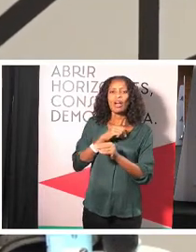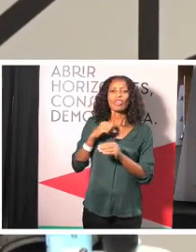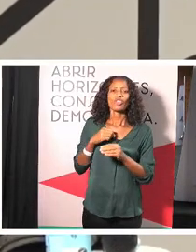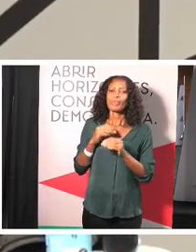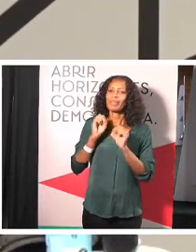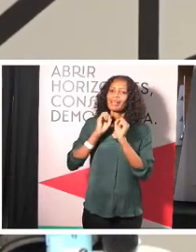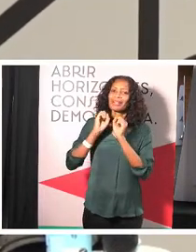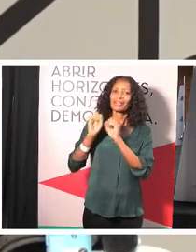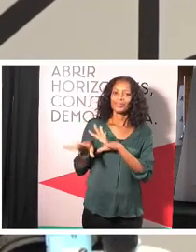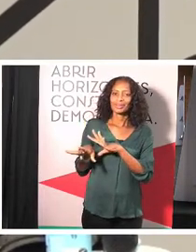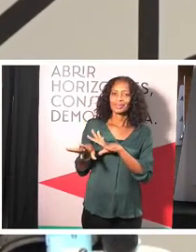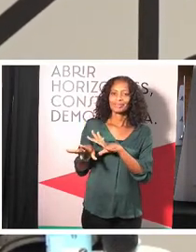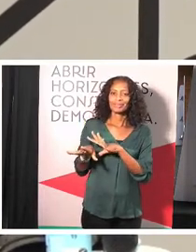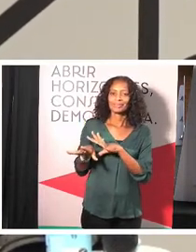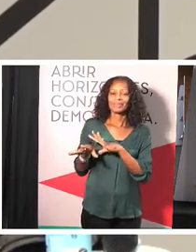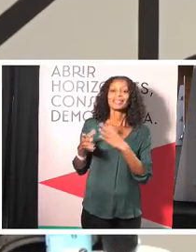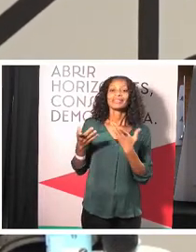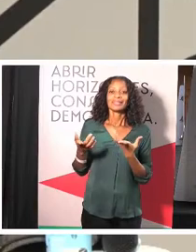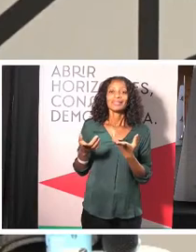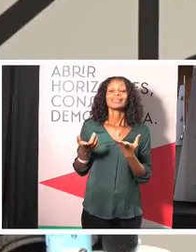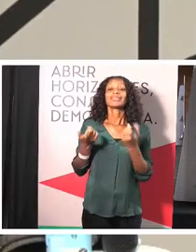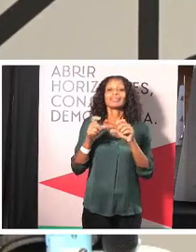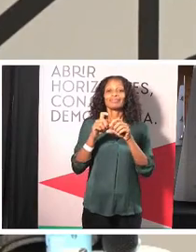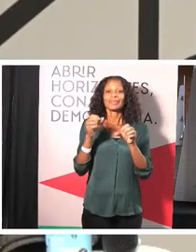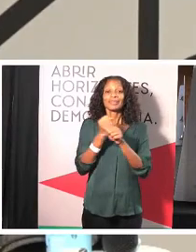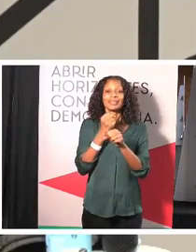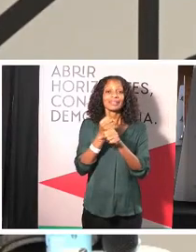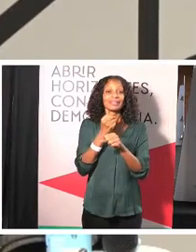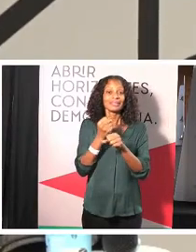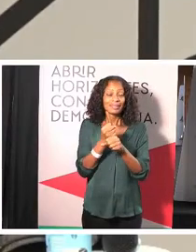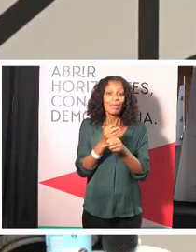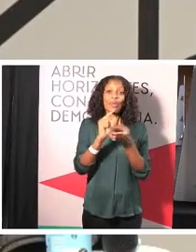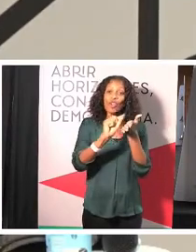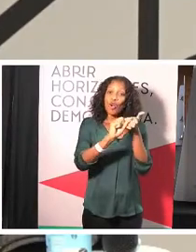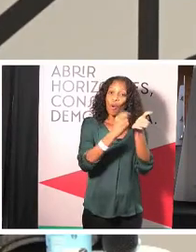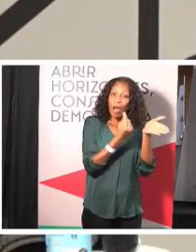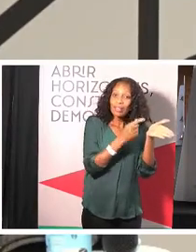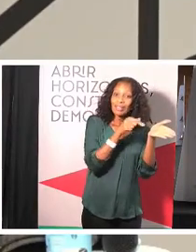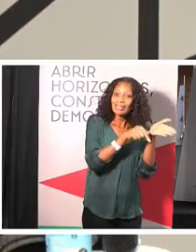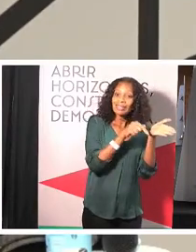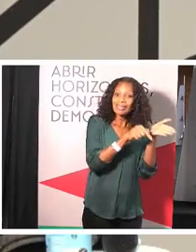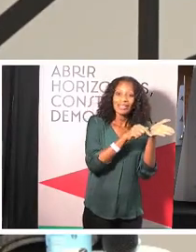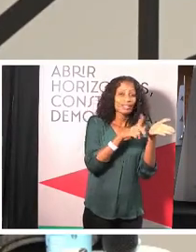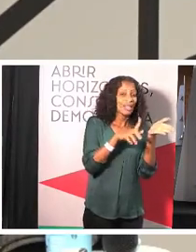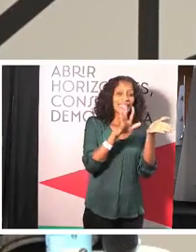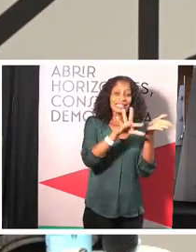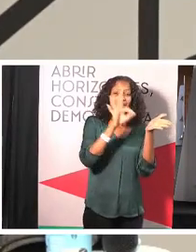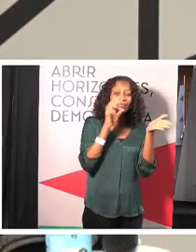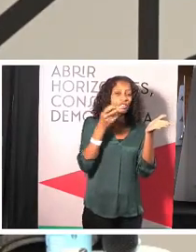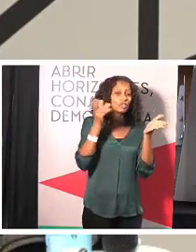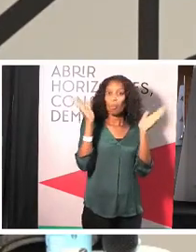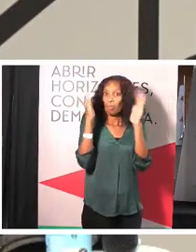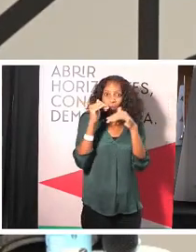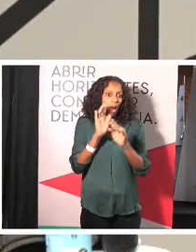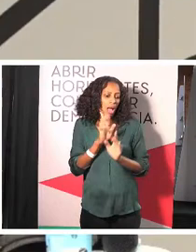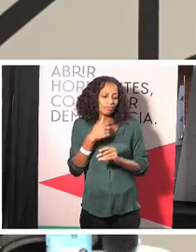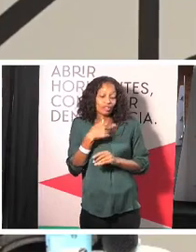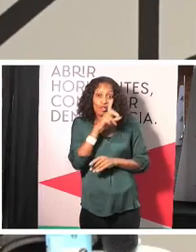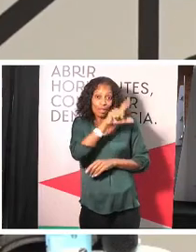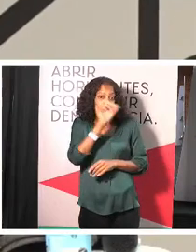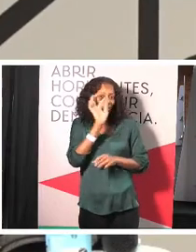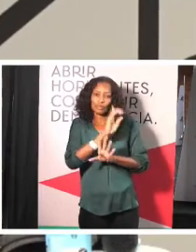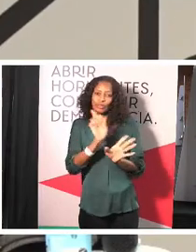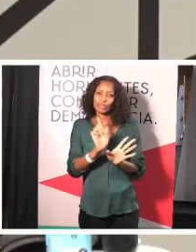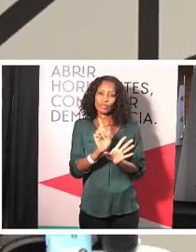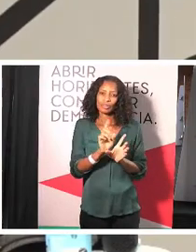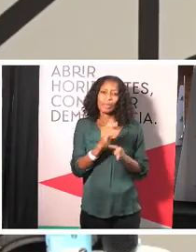trabajador, por cuenta ajena, no toma sus decisiones en el trabajo. Es decir, cuando entra por la puerta de la fábrica, deja fuera su condición de ciudadano